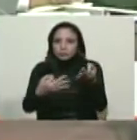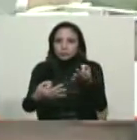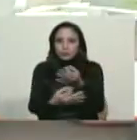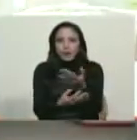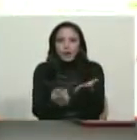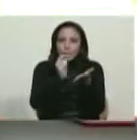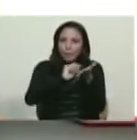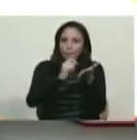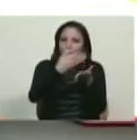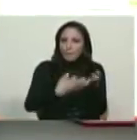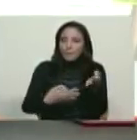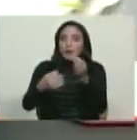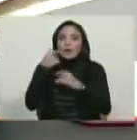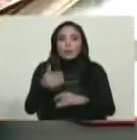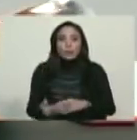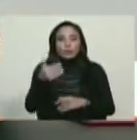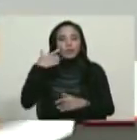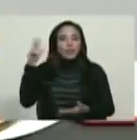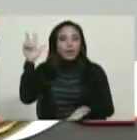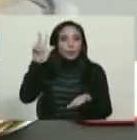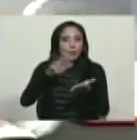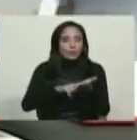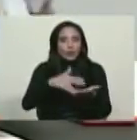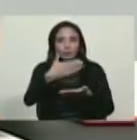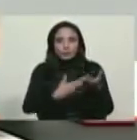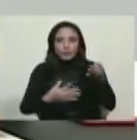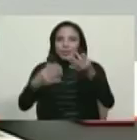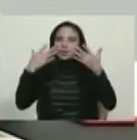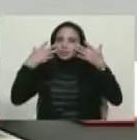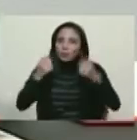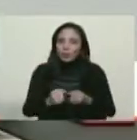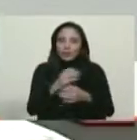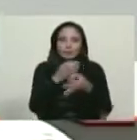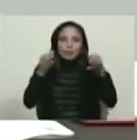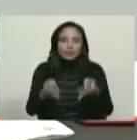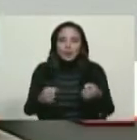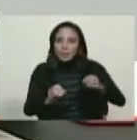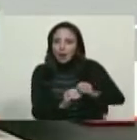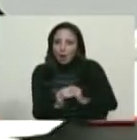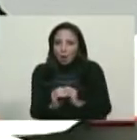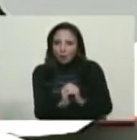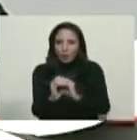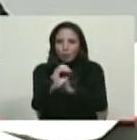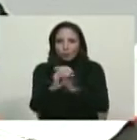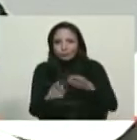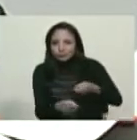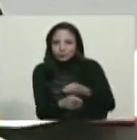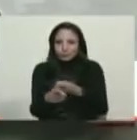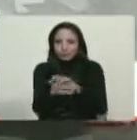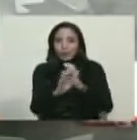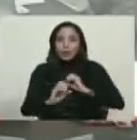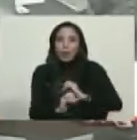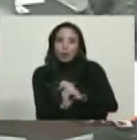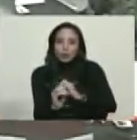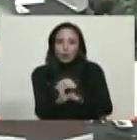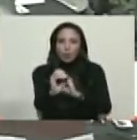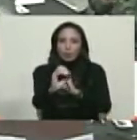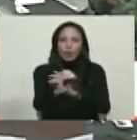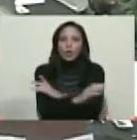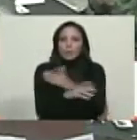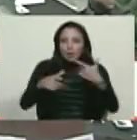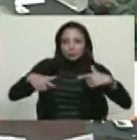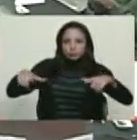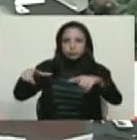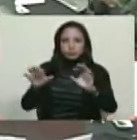suscrito este importante decreto de seguridad, máxima seguridad jurídica para la